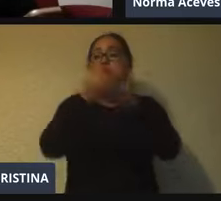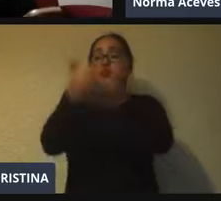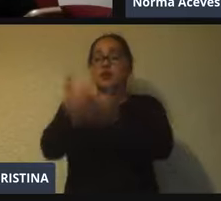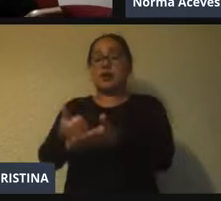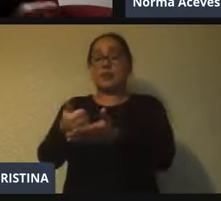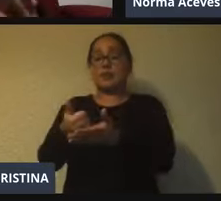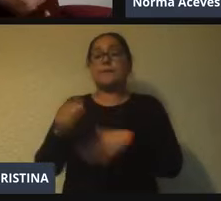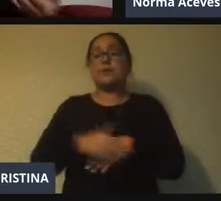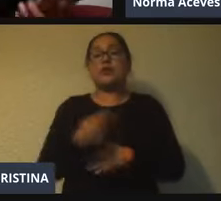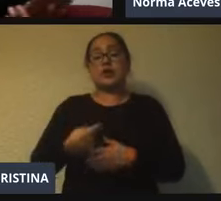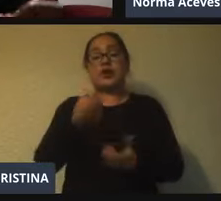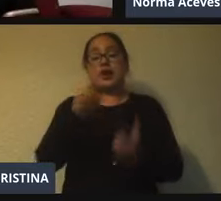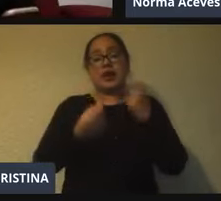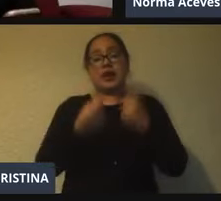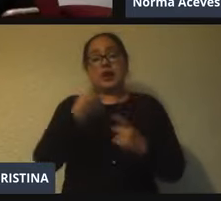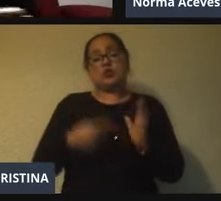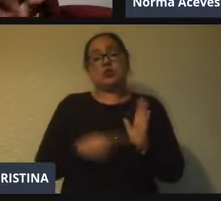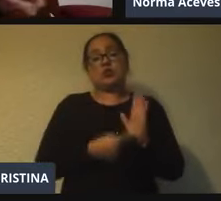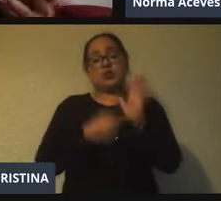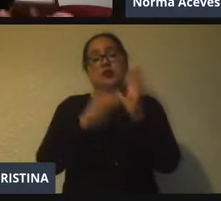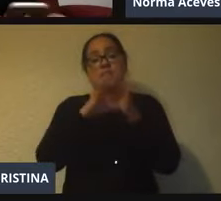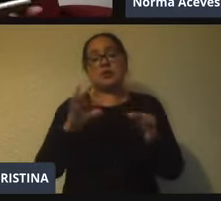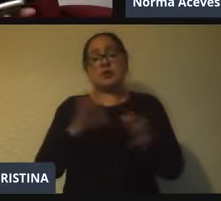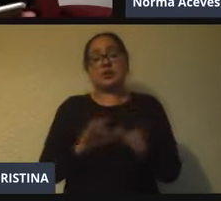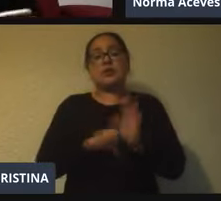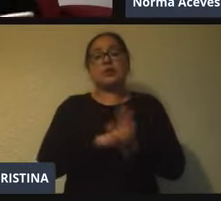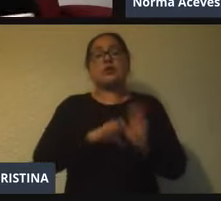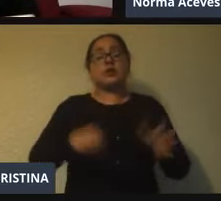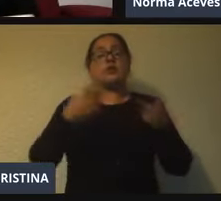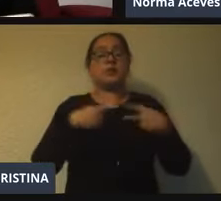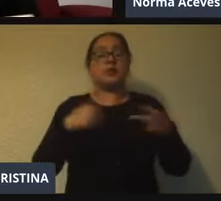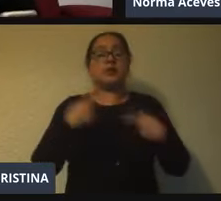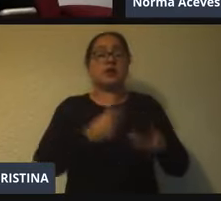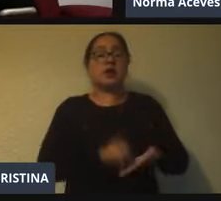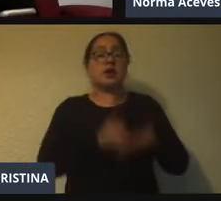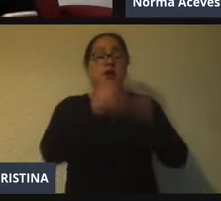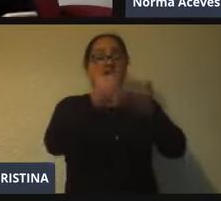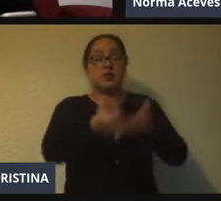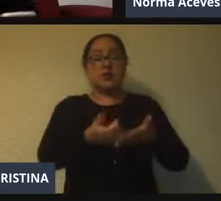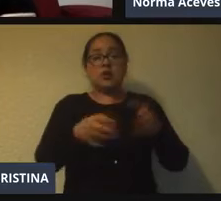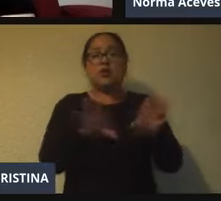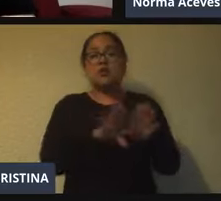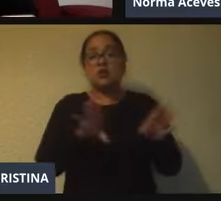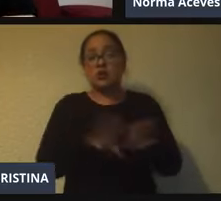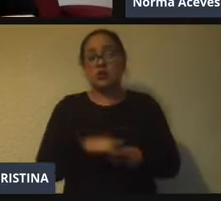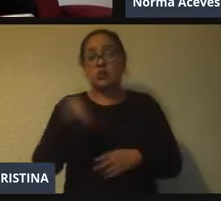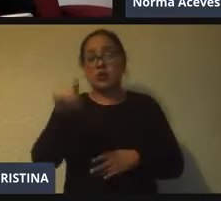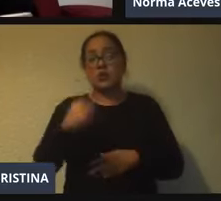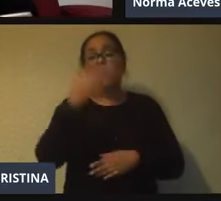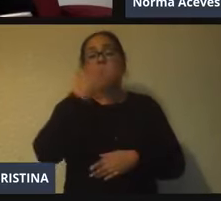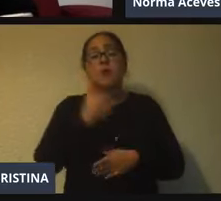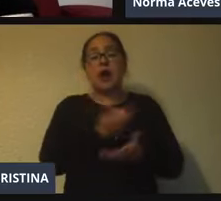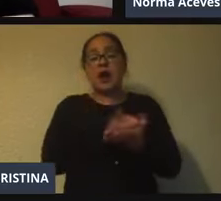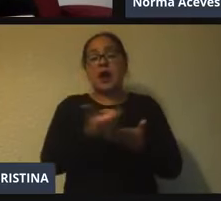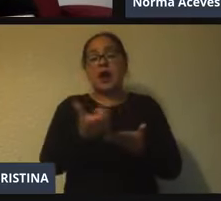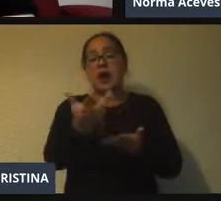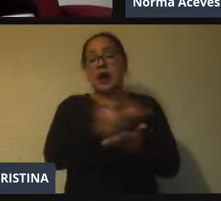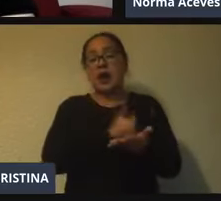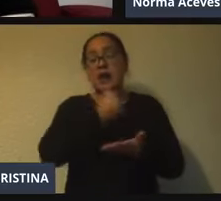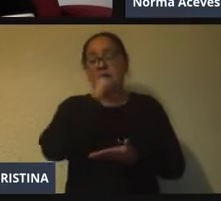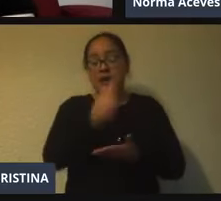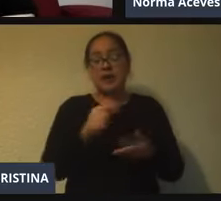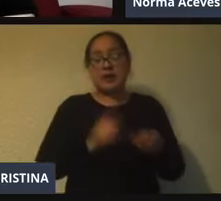justo están comentando qué pasa con las personas, cómo podemos ayudar a estas personas que no tienen ingresos y que